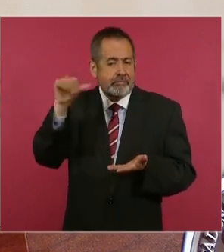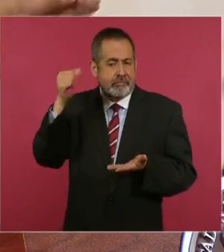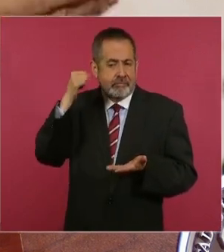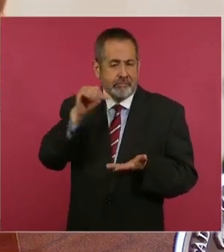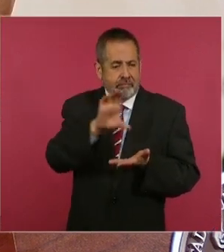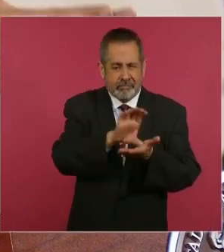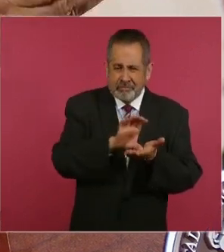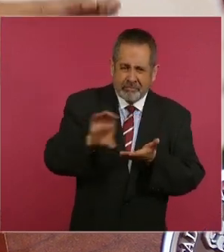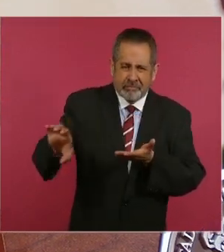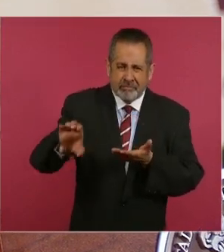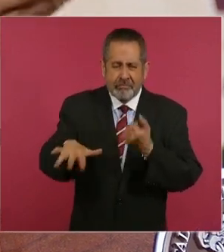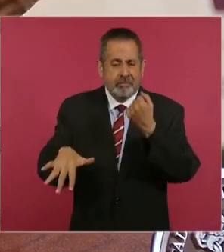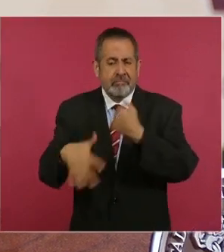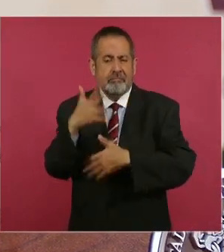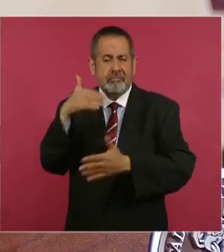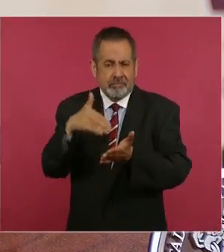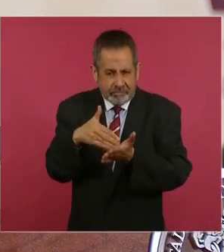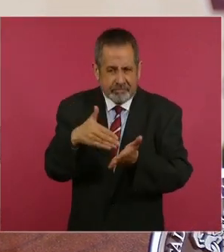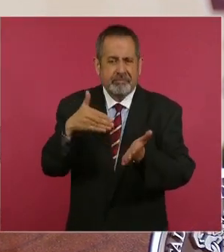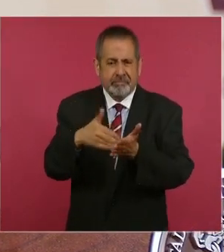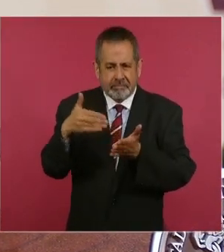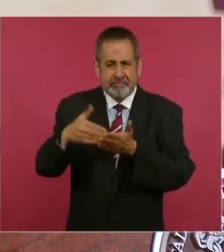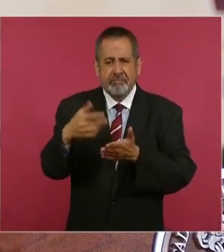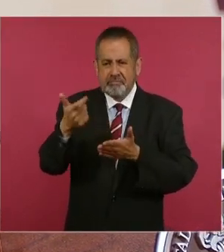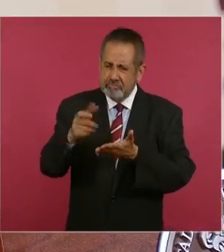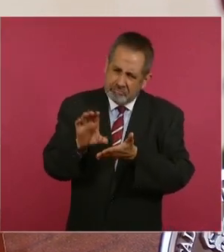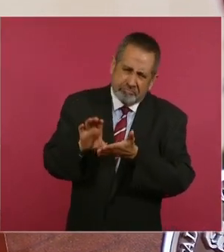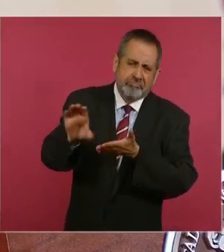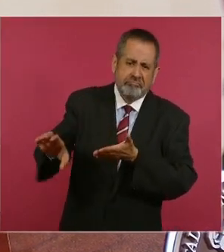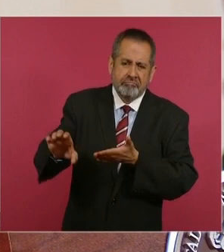los 15000 millones de